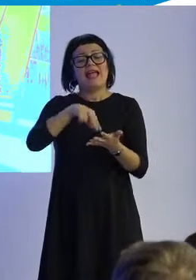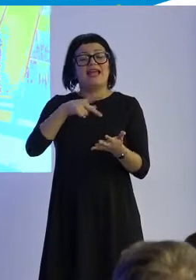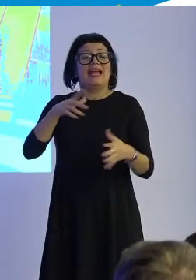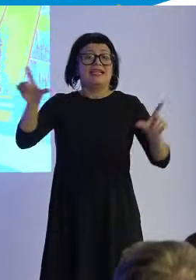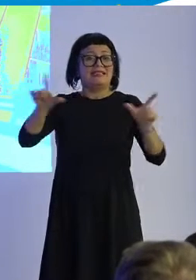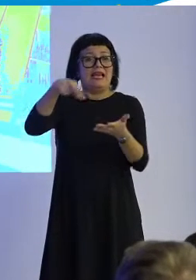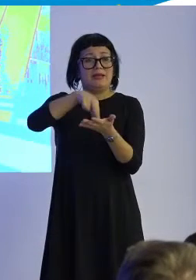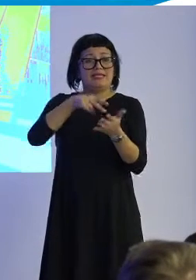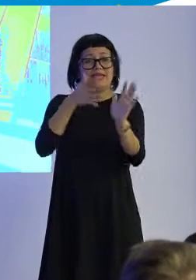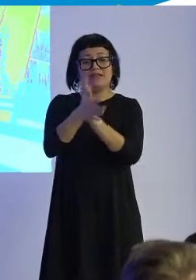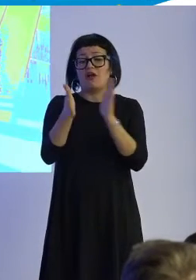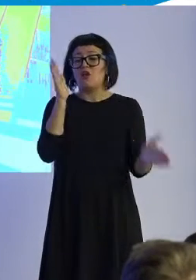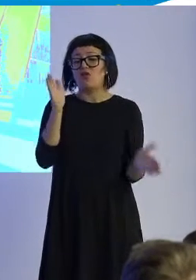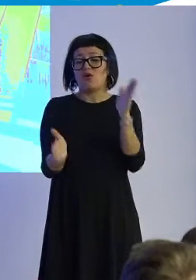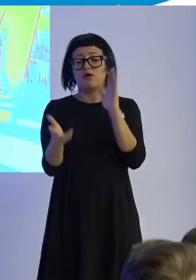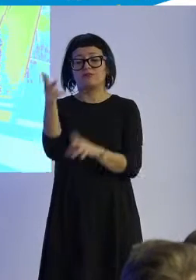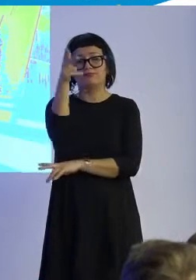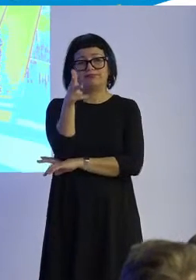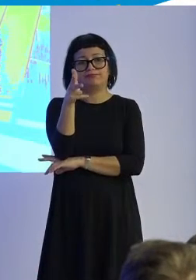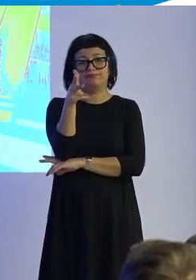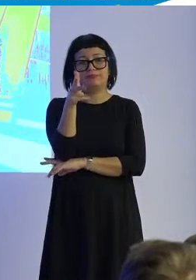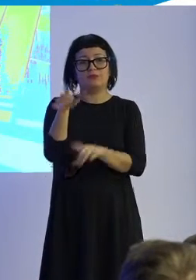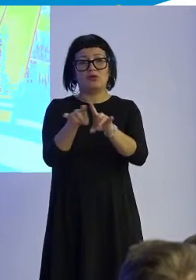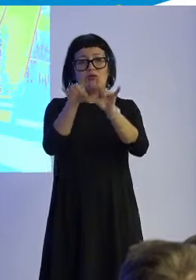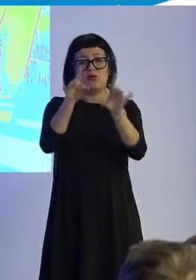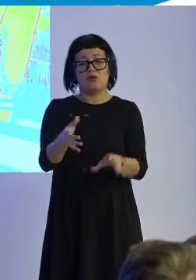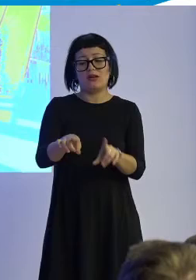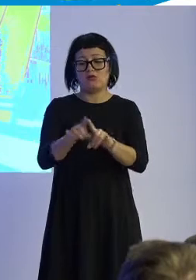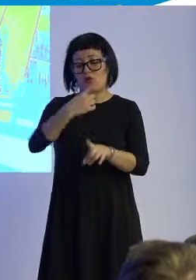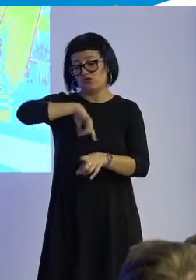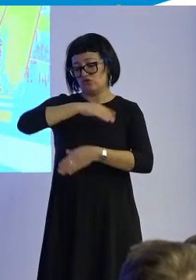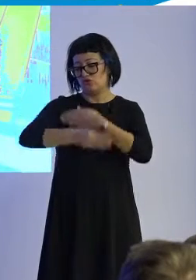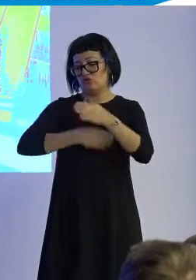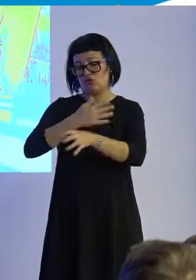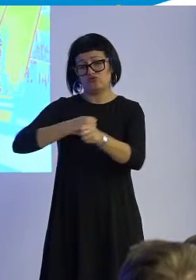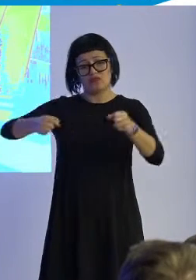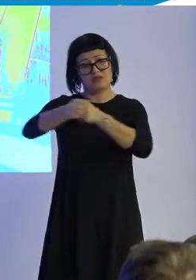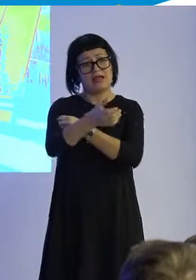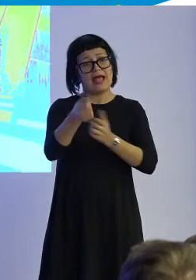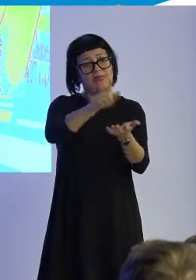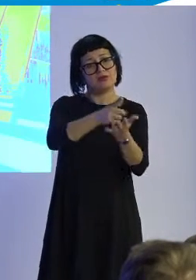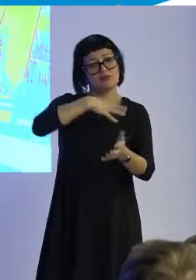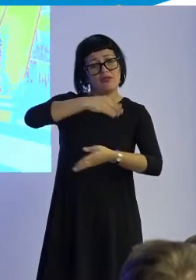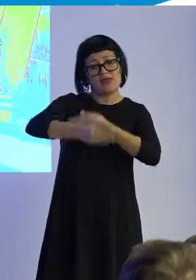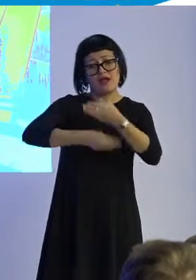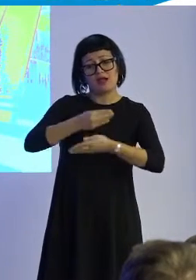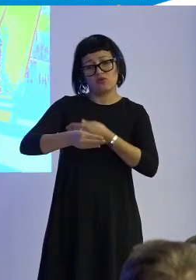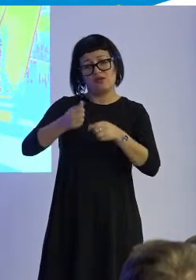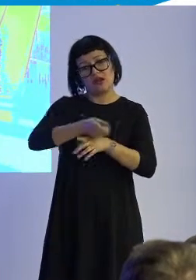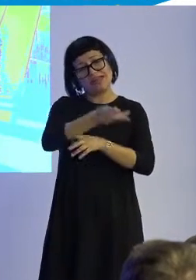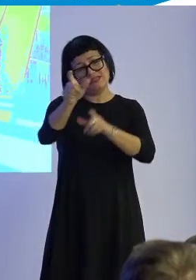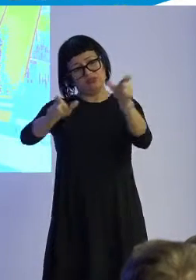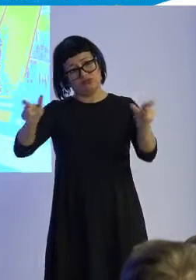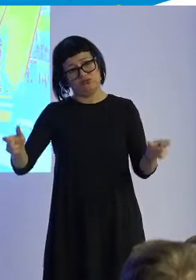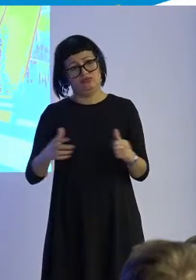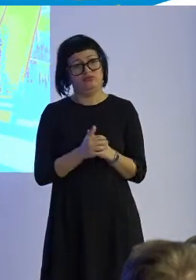en donde quiera podemos hacerlo actuar como si fuésemos nosotros y además poder actuar sobre sus actuadores.